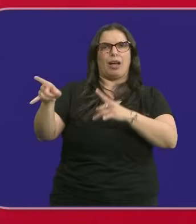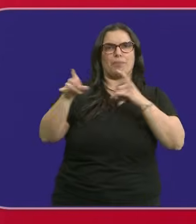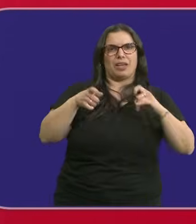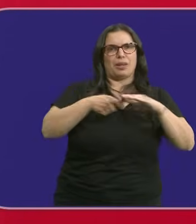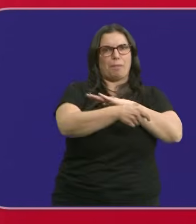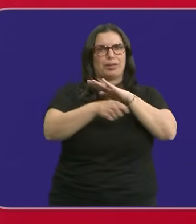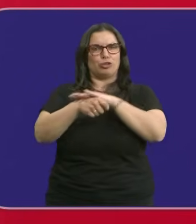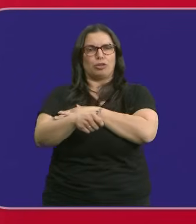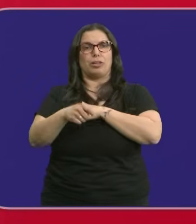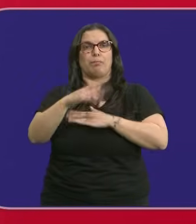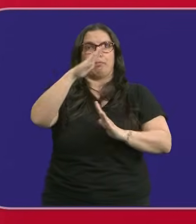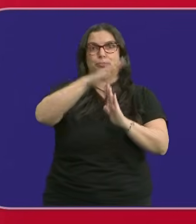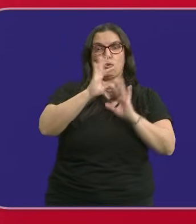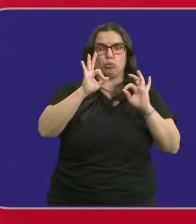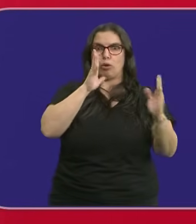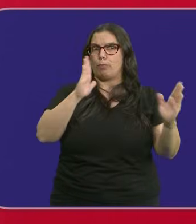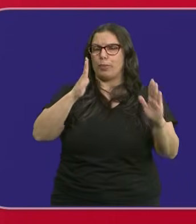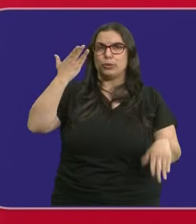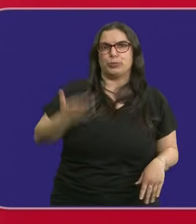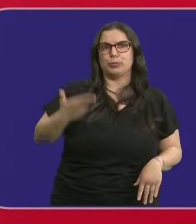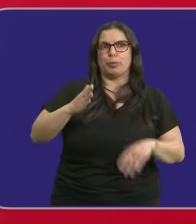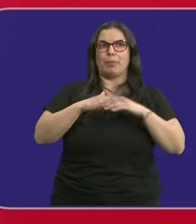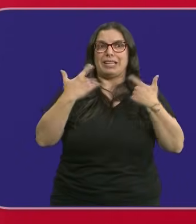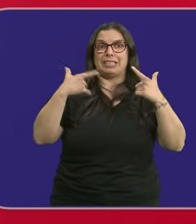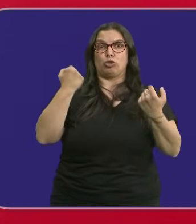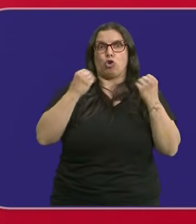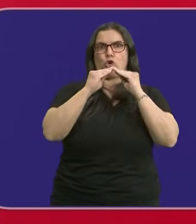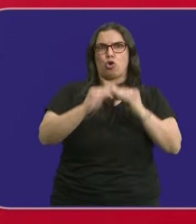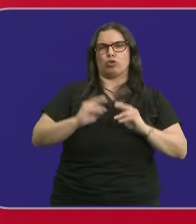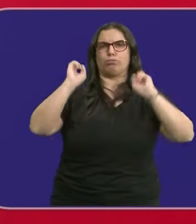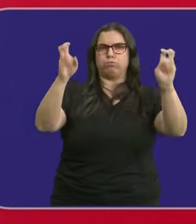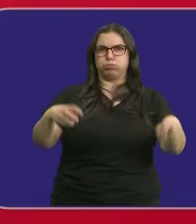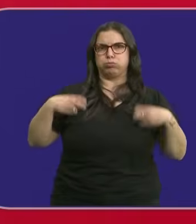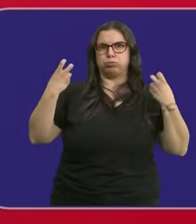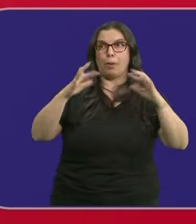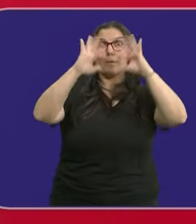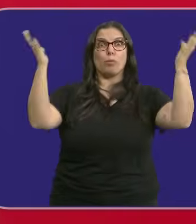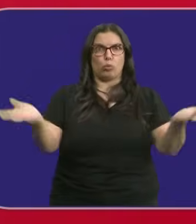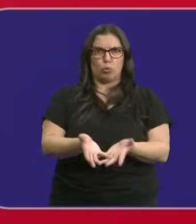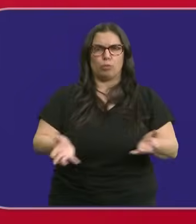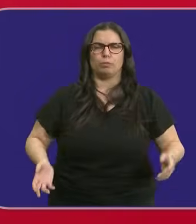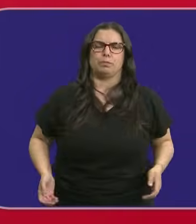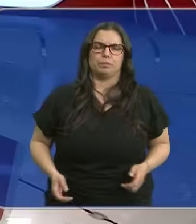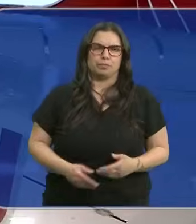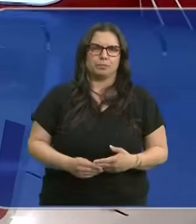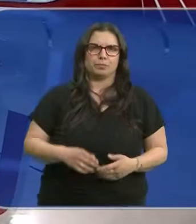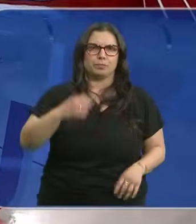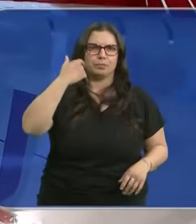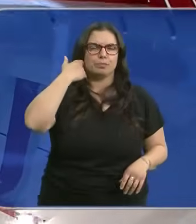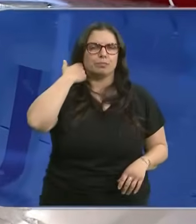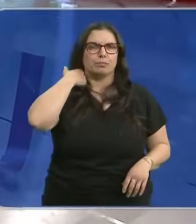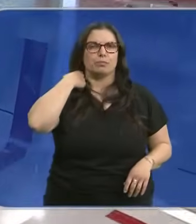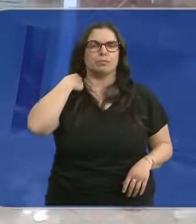de inversiones, precisamente en un momento decisivo para la reconfiguración del sector automovilístico en clave mundial.